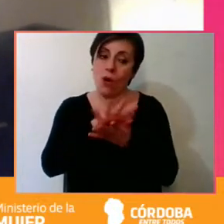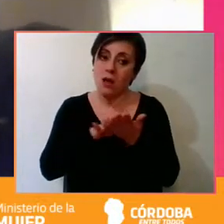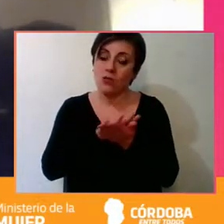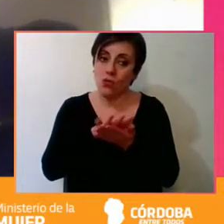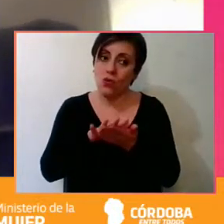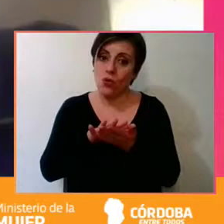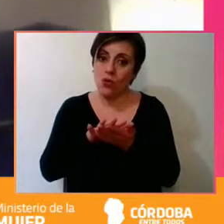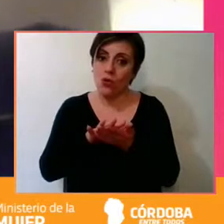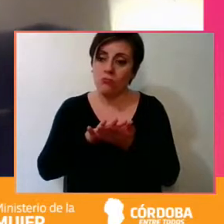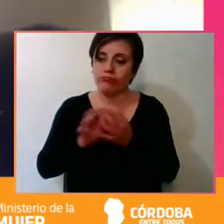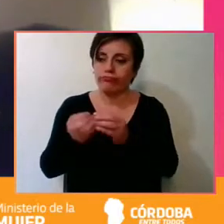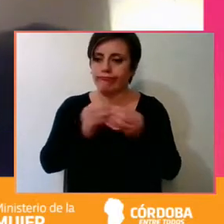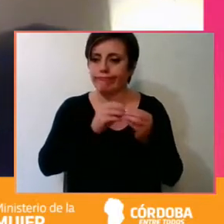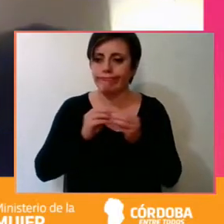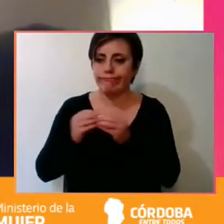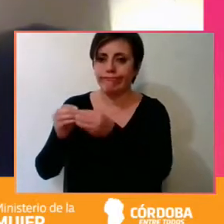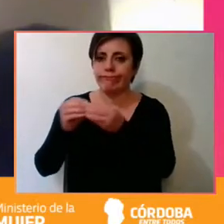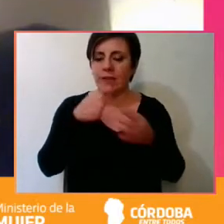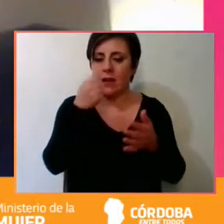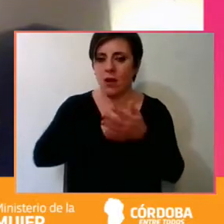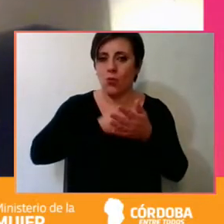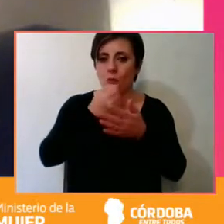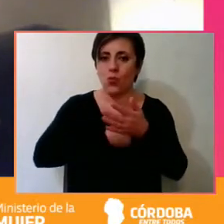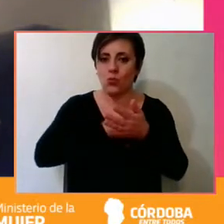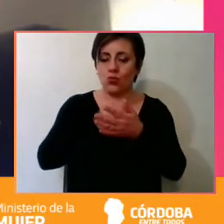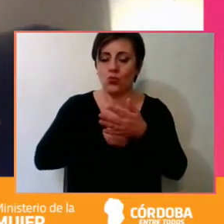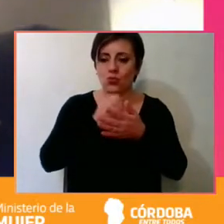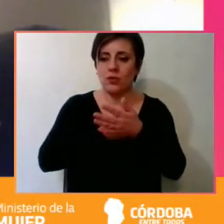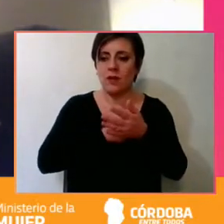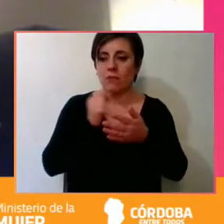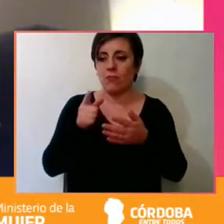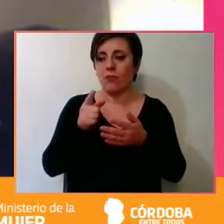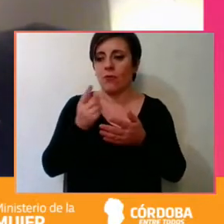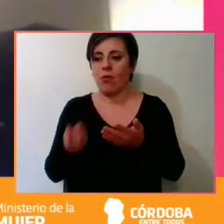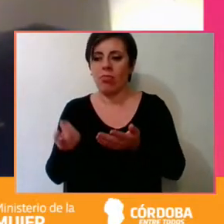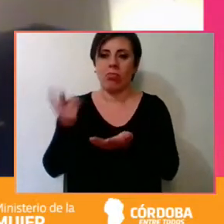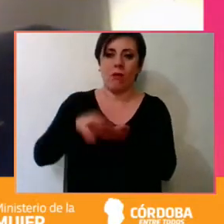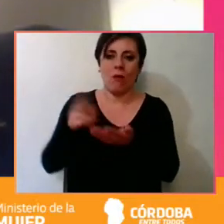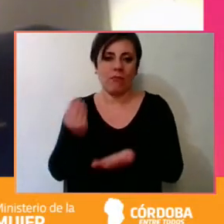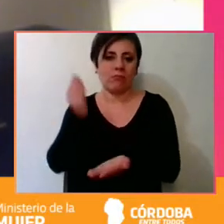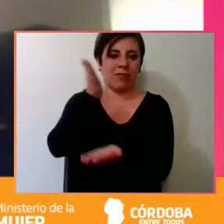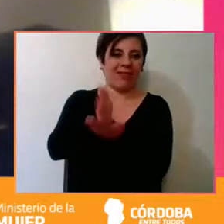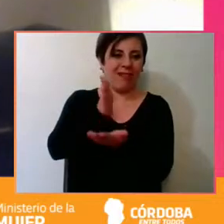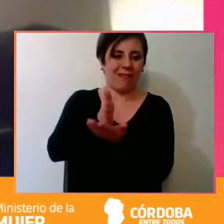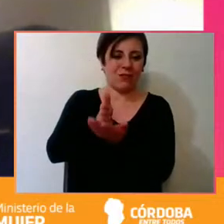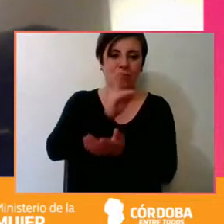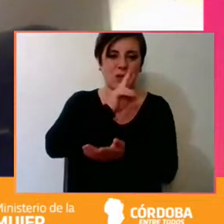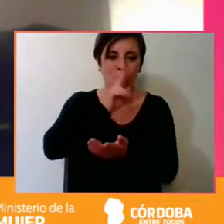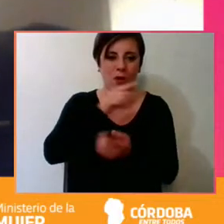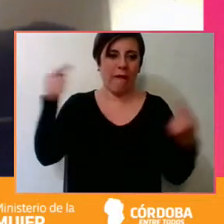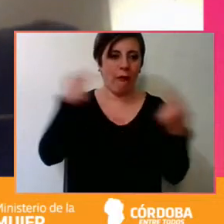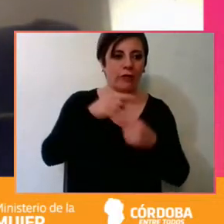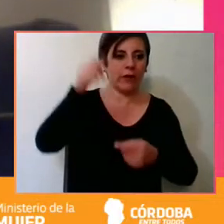los conflictos que la lucha por el restablecimiento de los derechos de la mujer ha tenido con la propia justicia.